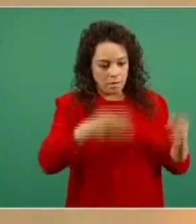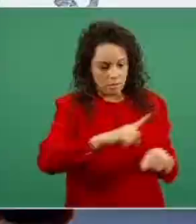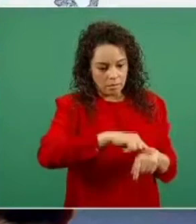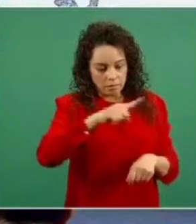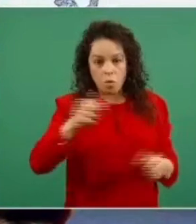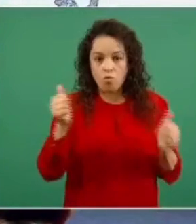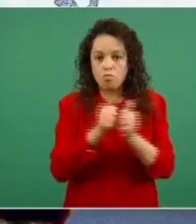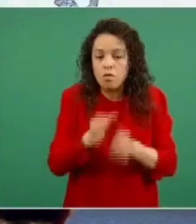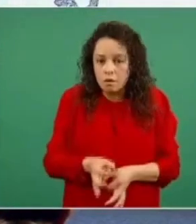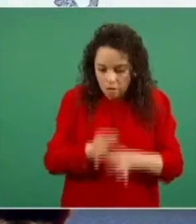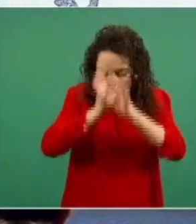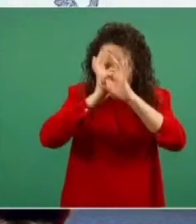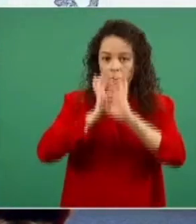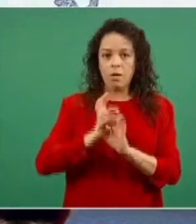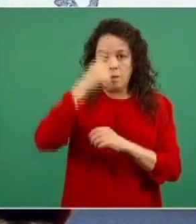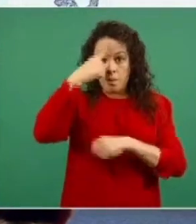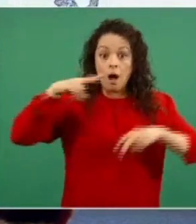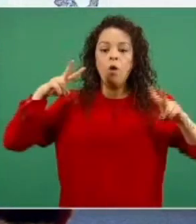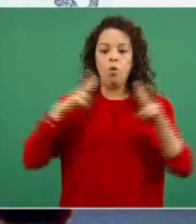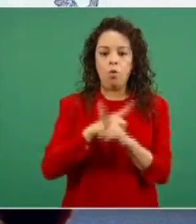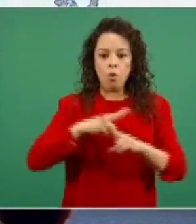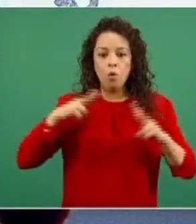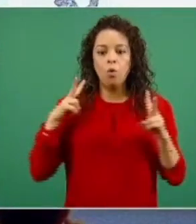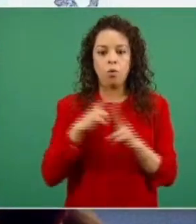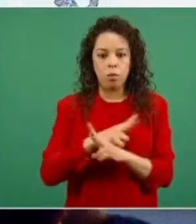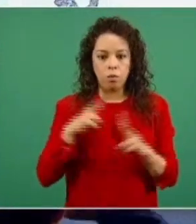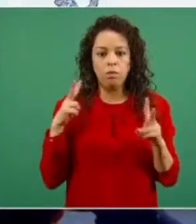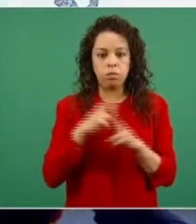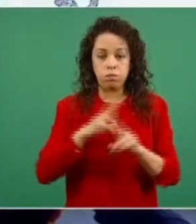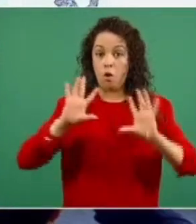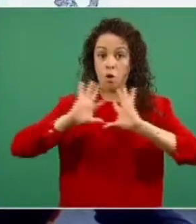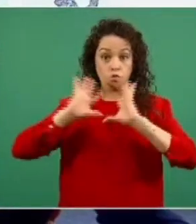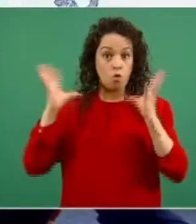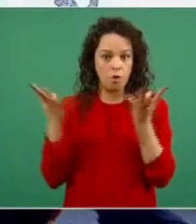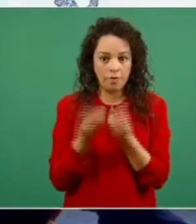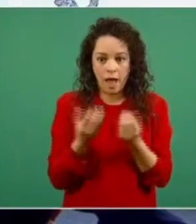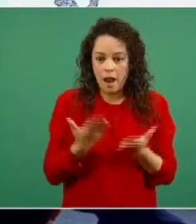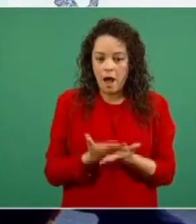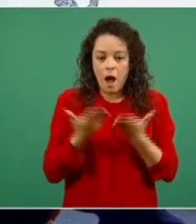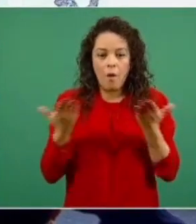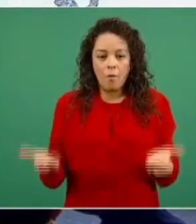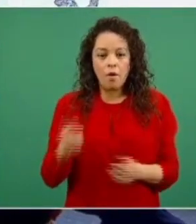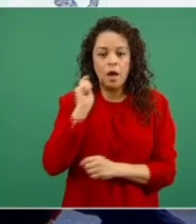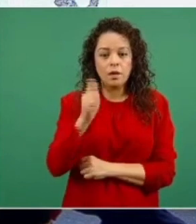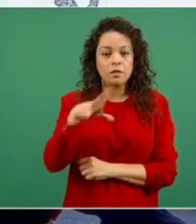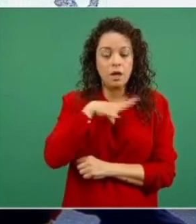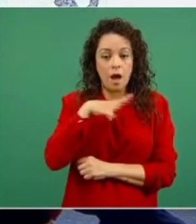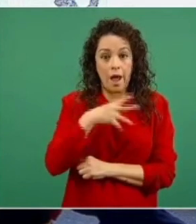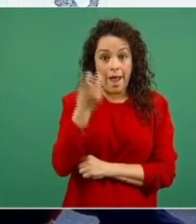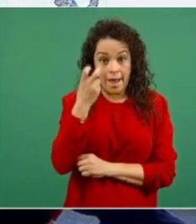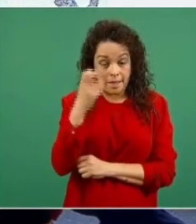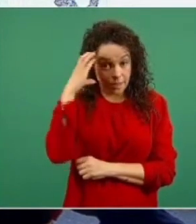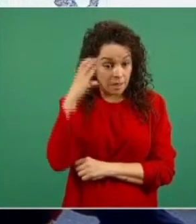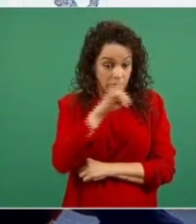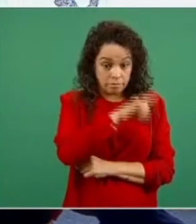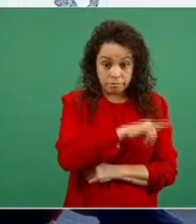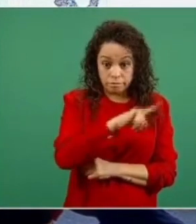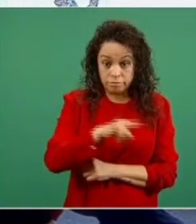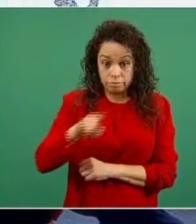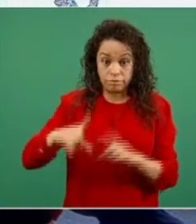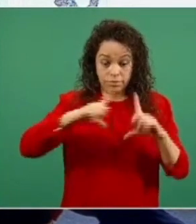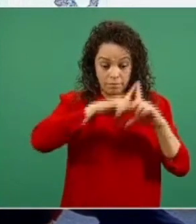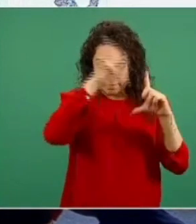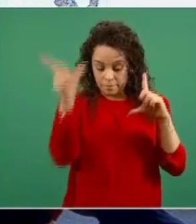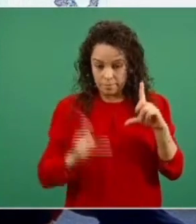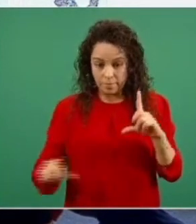asistencia ventilatoria. Del total en el que estamos ahora, camas que tienen esta posibilidad a nivel